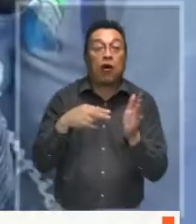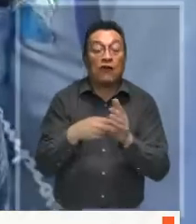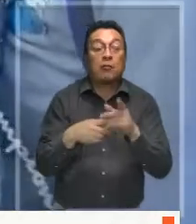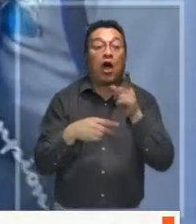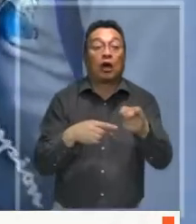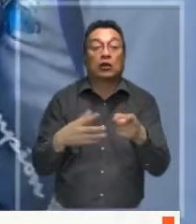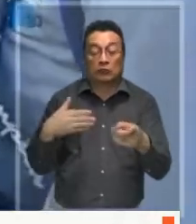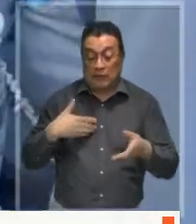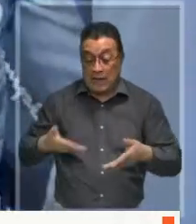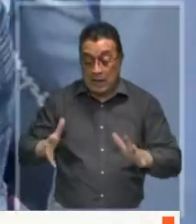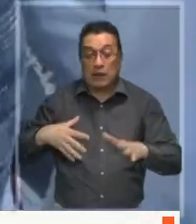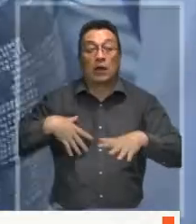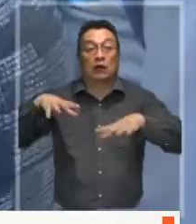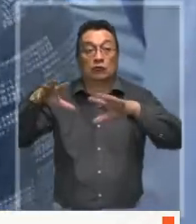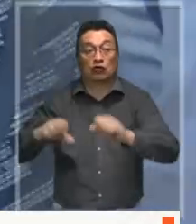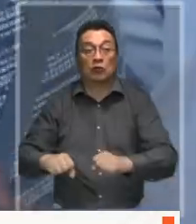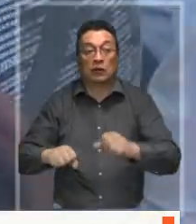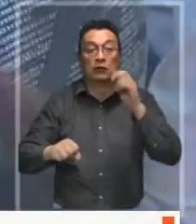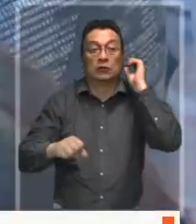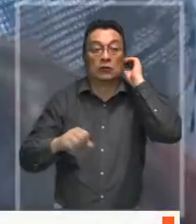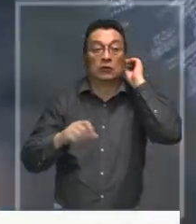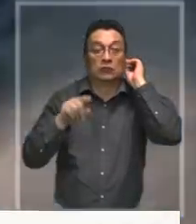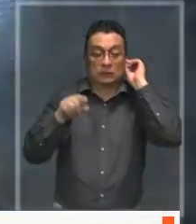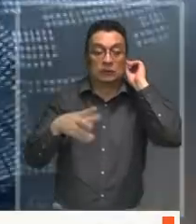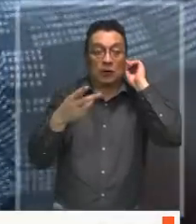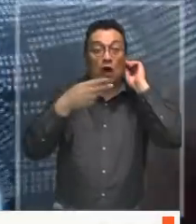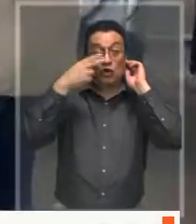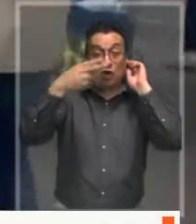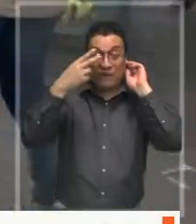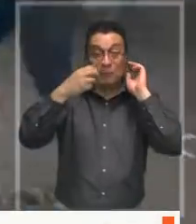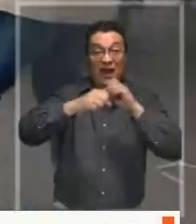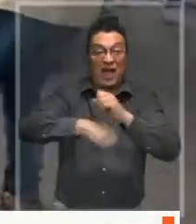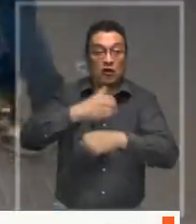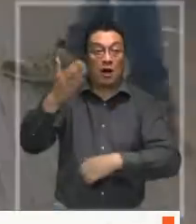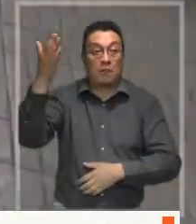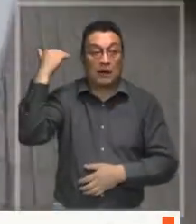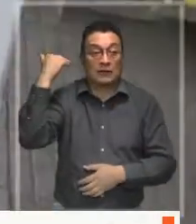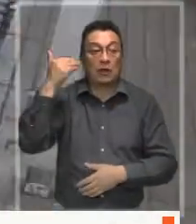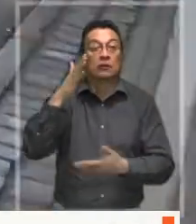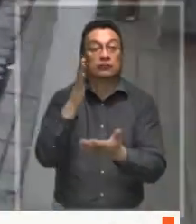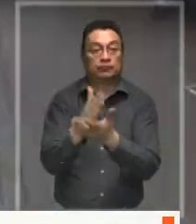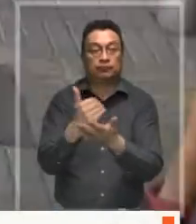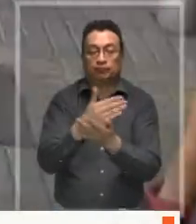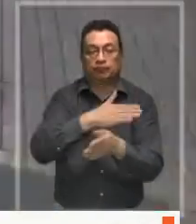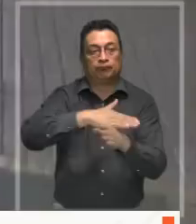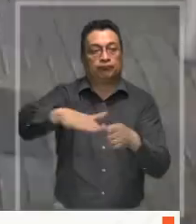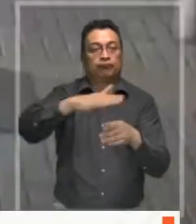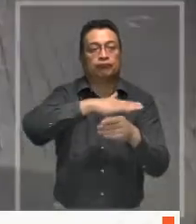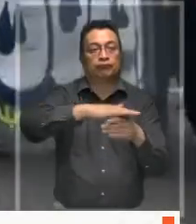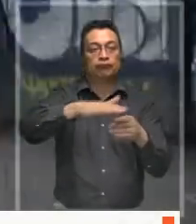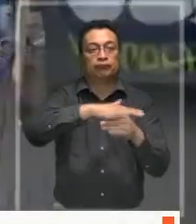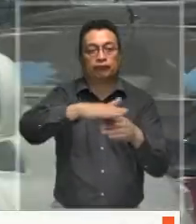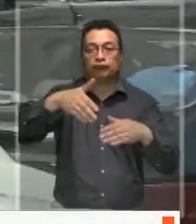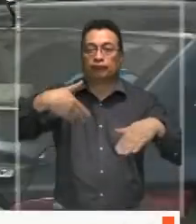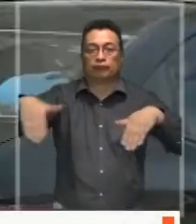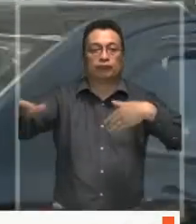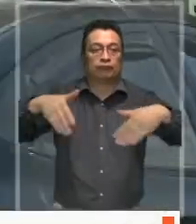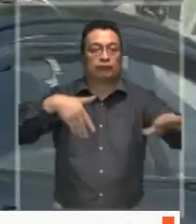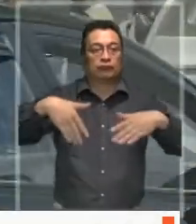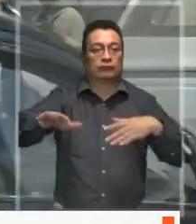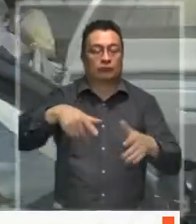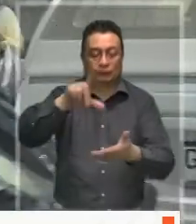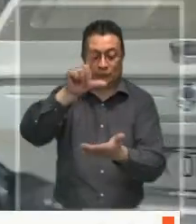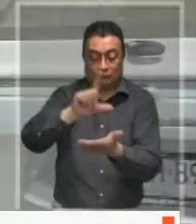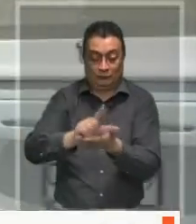nos cerramos la calle, ¿cierto? En noviembre del año pasado, un operativo despejó varios de estos espacios, entre ellos el